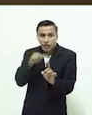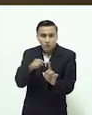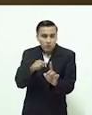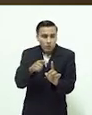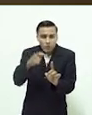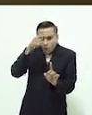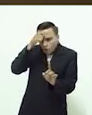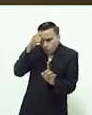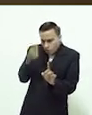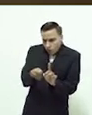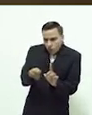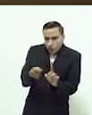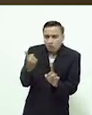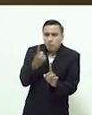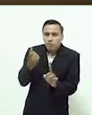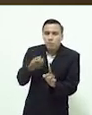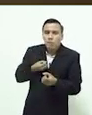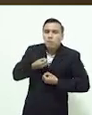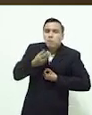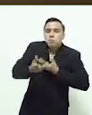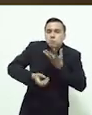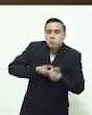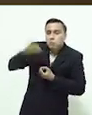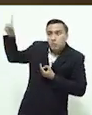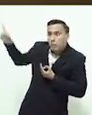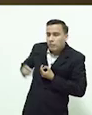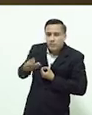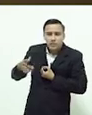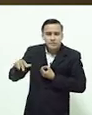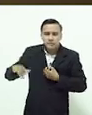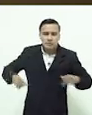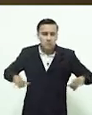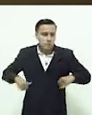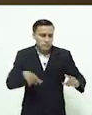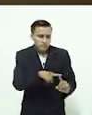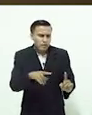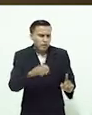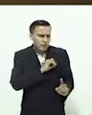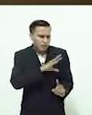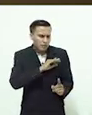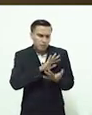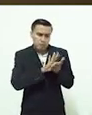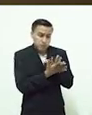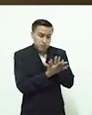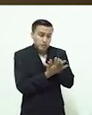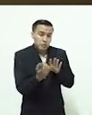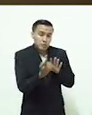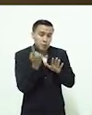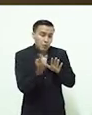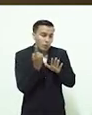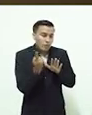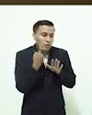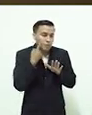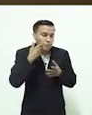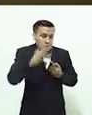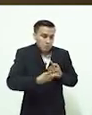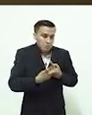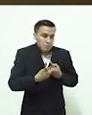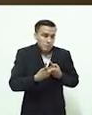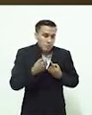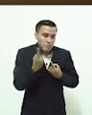su culto es de diente a labio. No están preocupados por cambiar sus corazones, están preocupados por